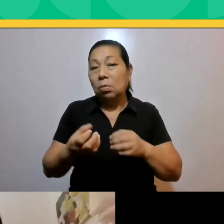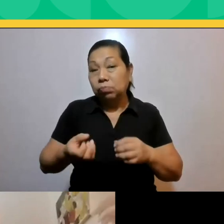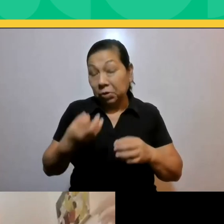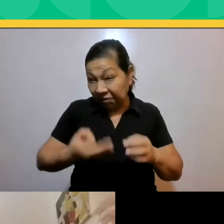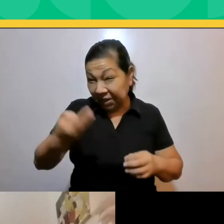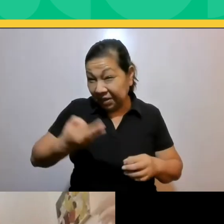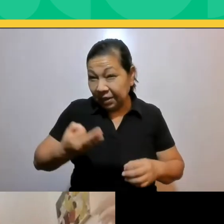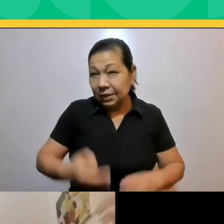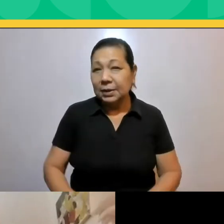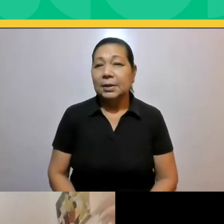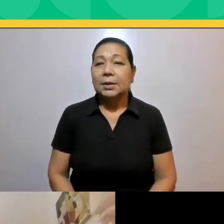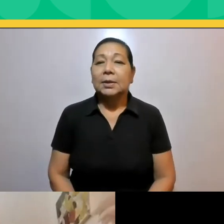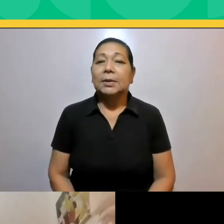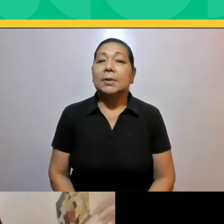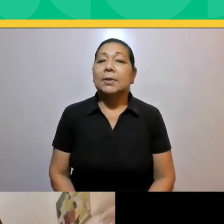¿Mm?